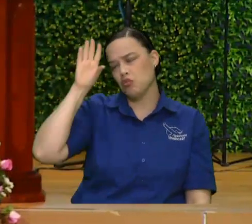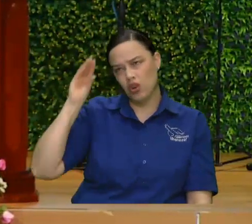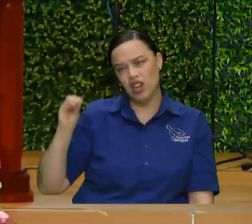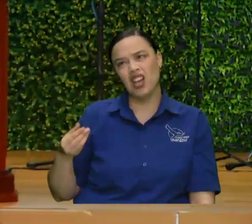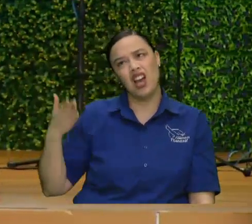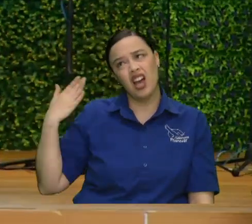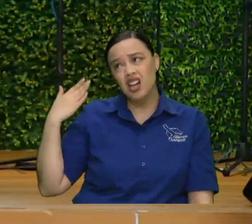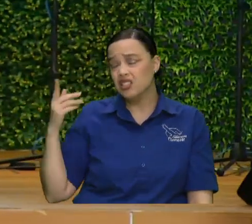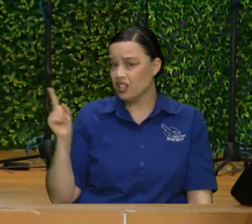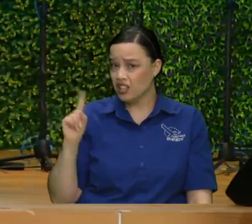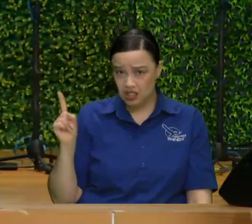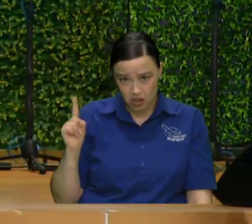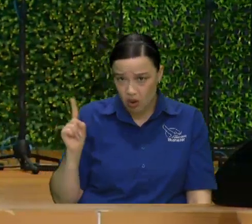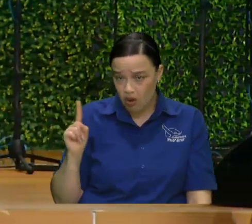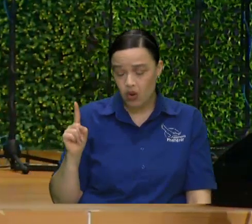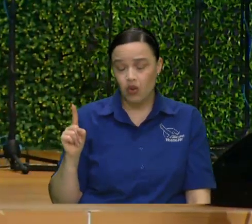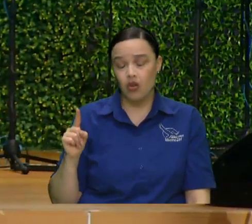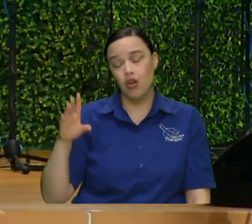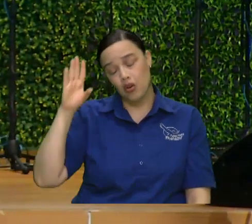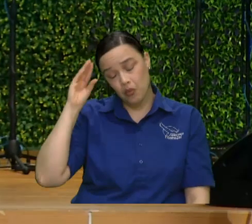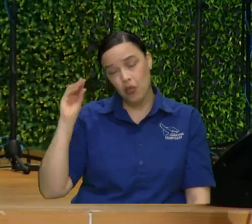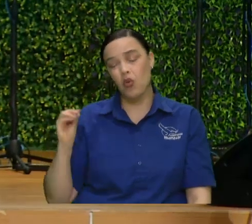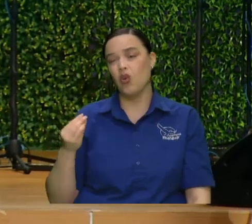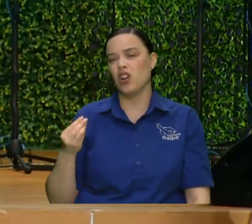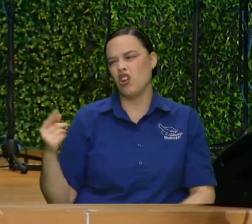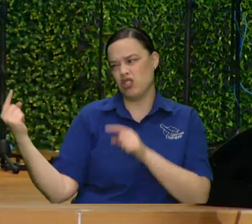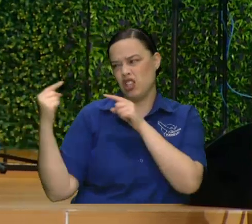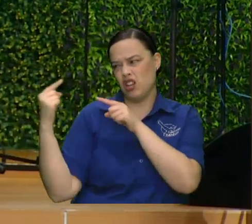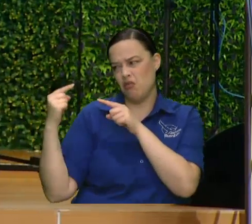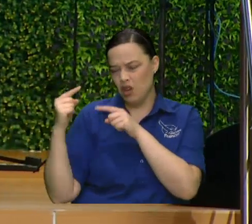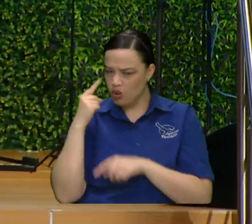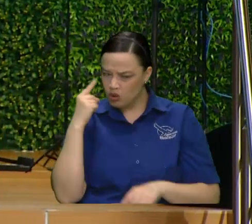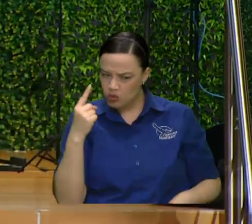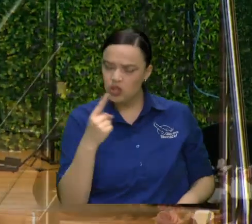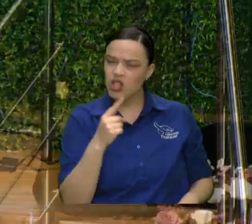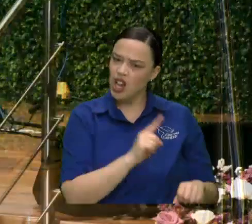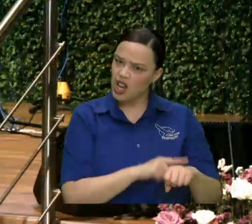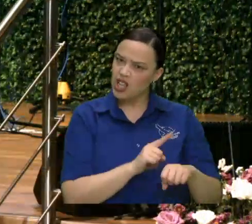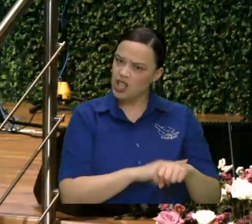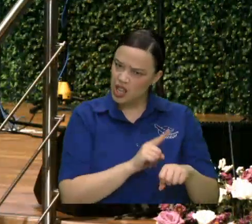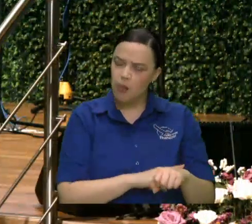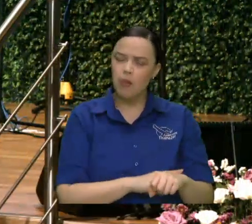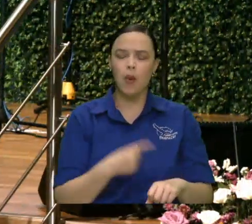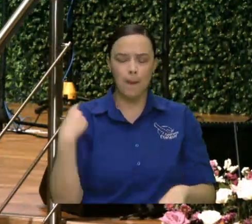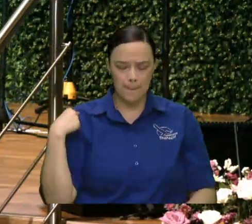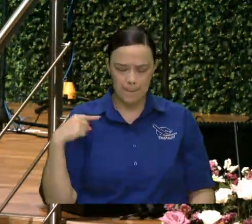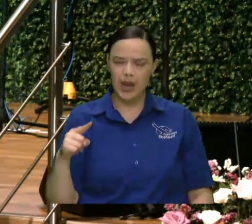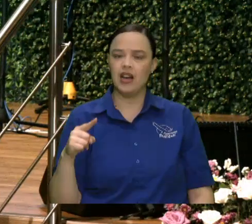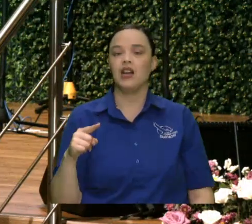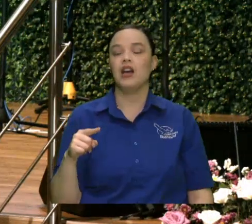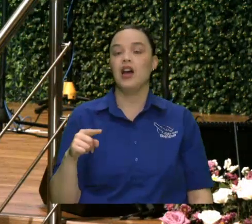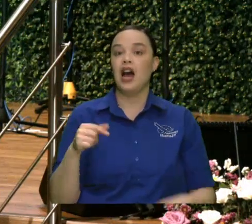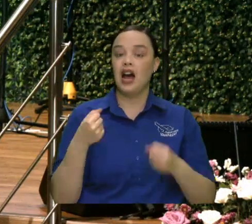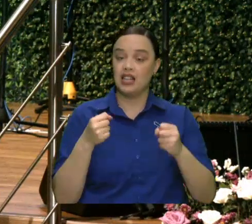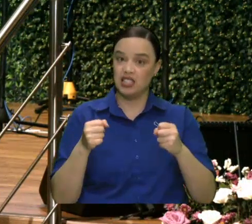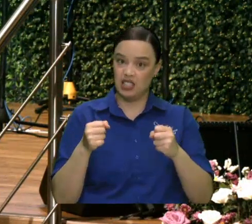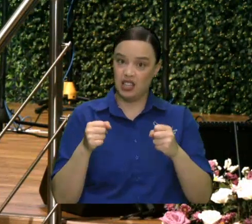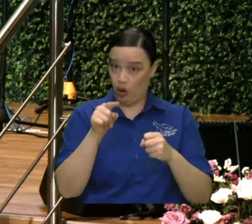así porque buscan el momento oportuno para atacar entonces con la ayuda del señor